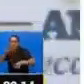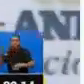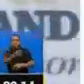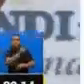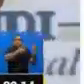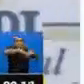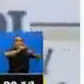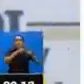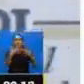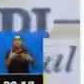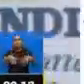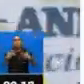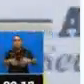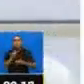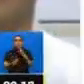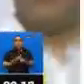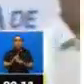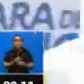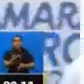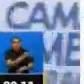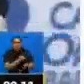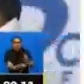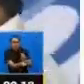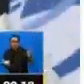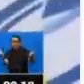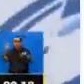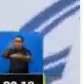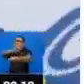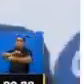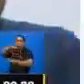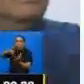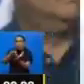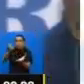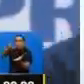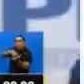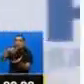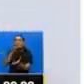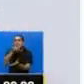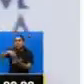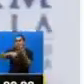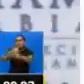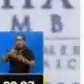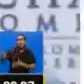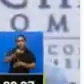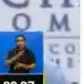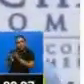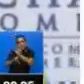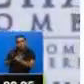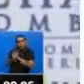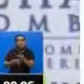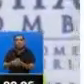de dineros trabajados serían muchísimos más cuidada la riqueza de Colombia por la propia ciudadanía. Y en último